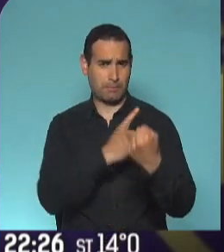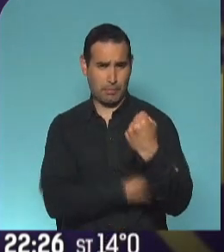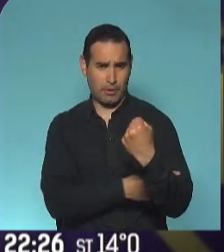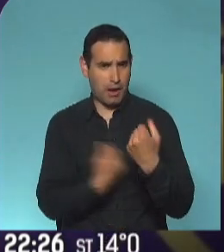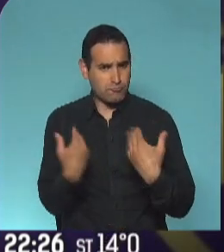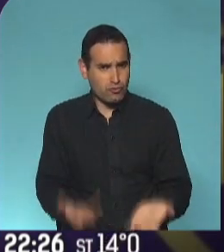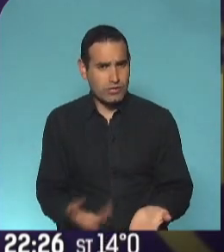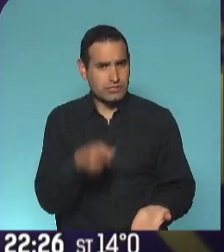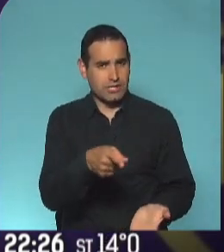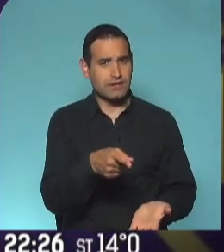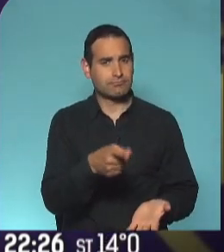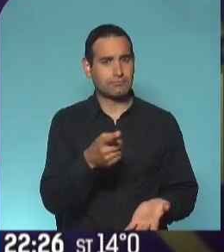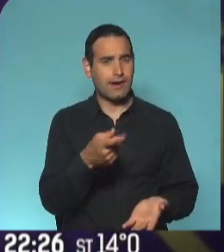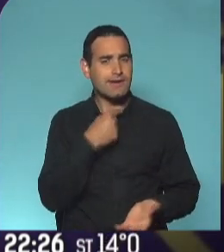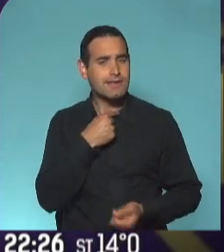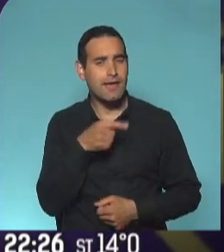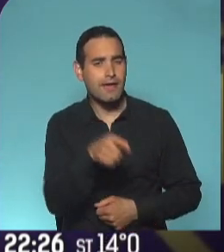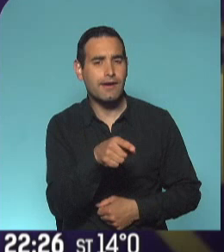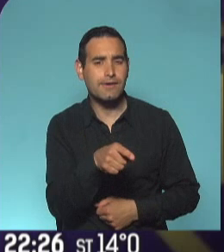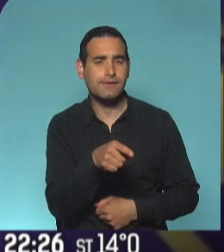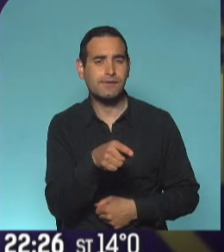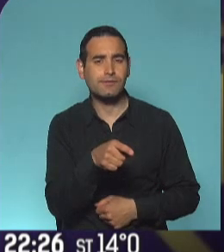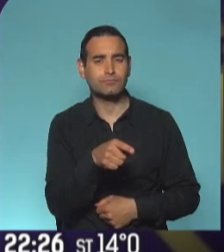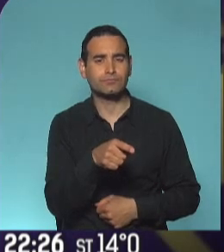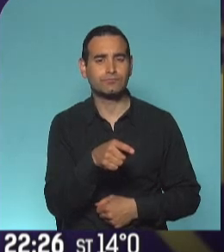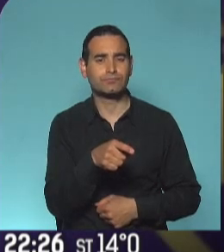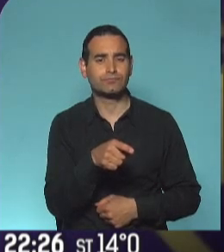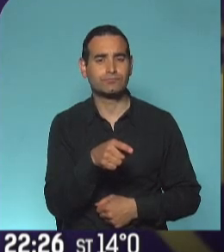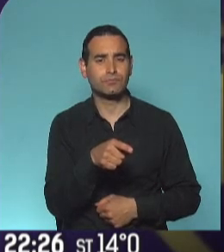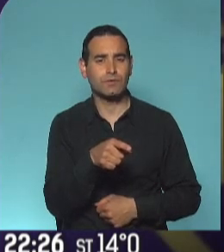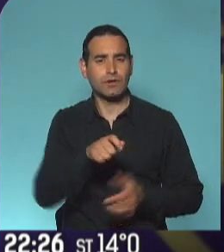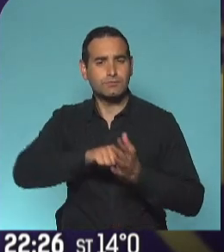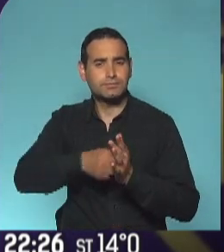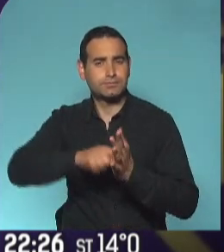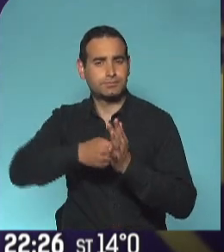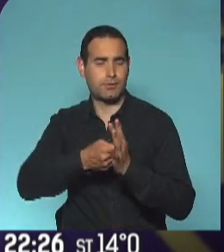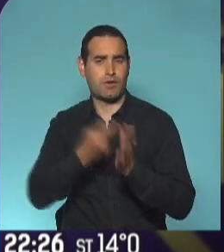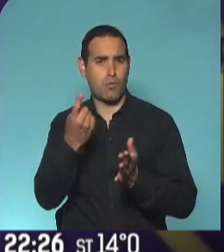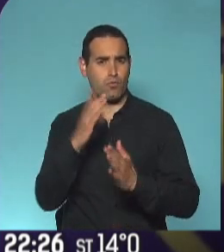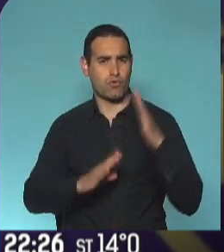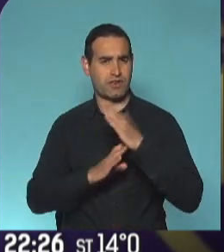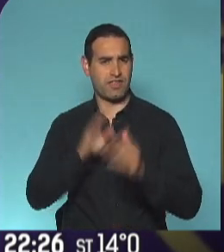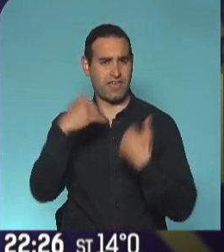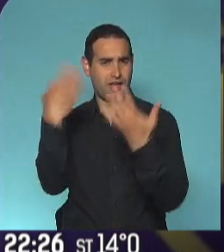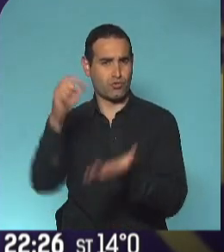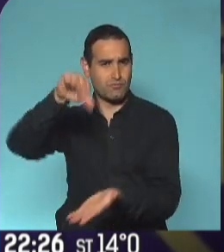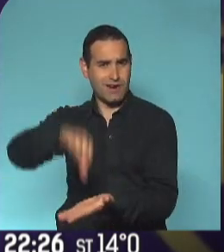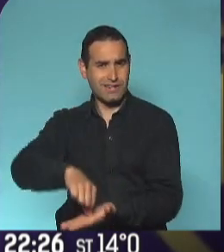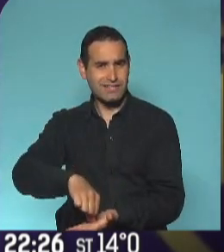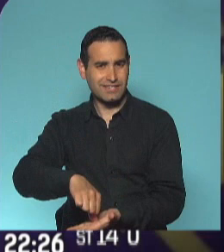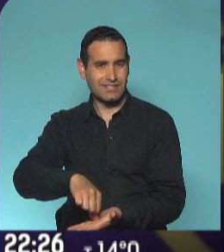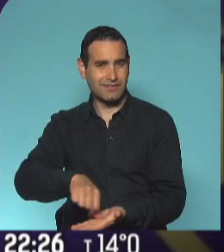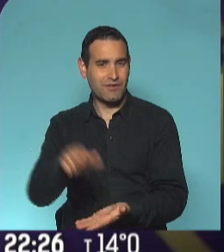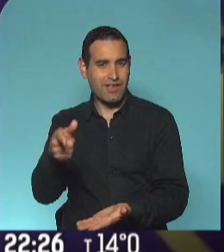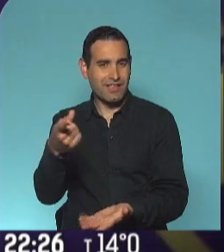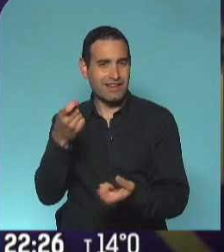power of his office to try to effectively coerce a foreign leader that is completely